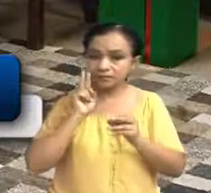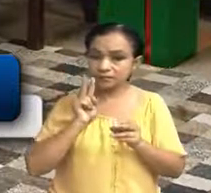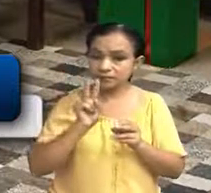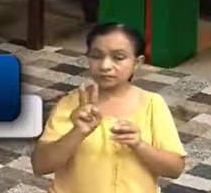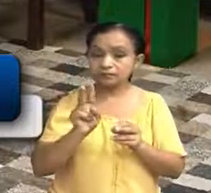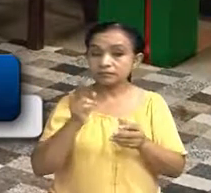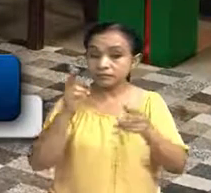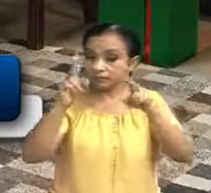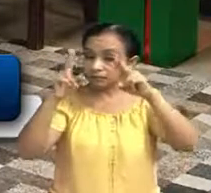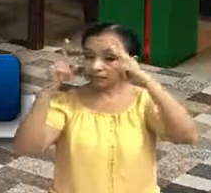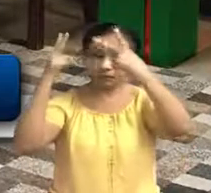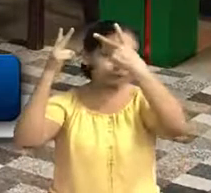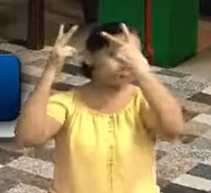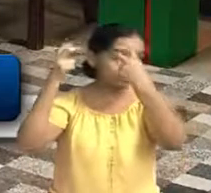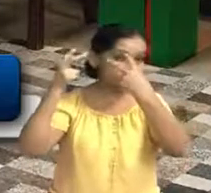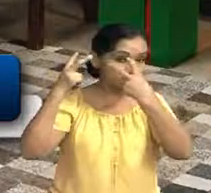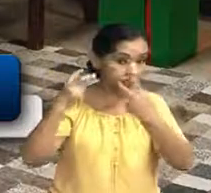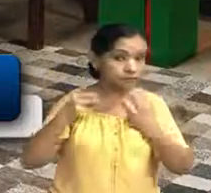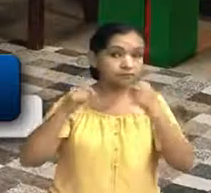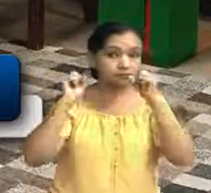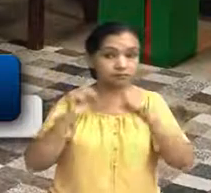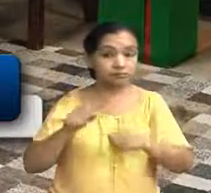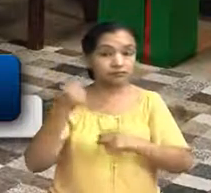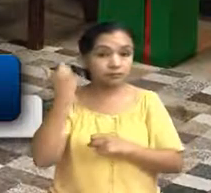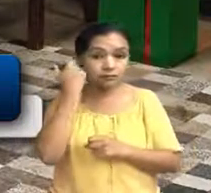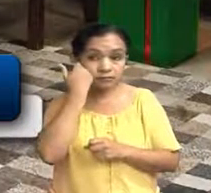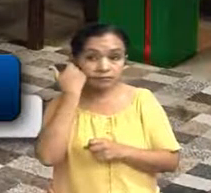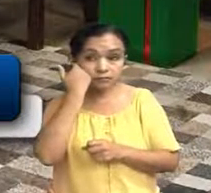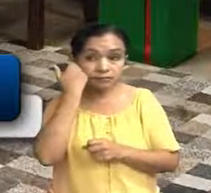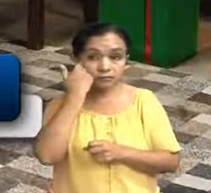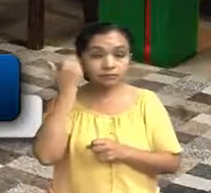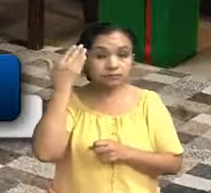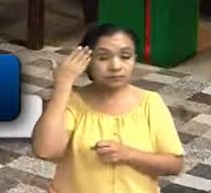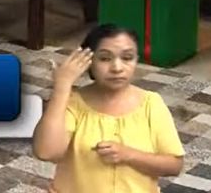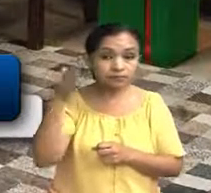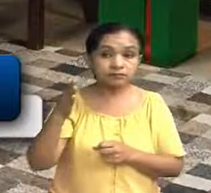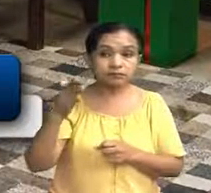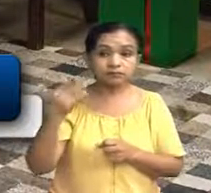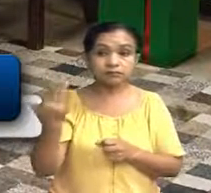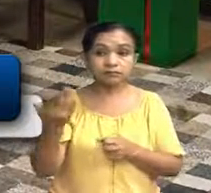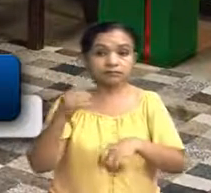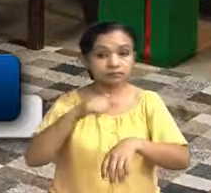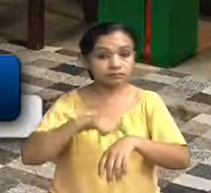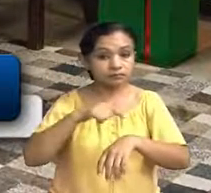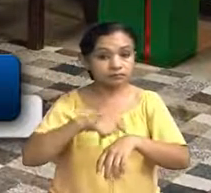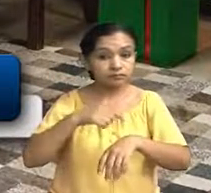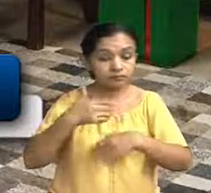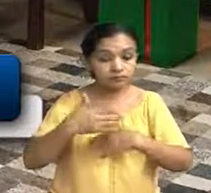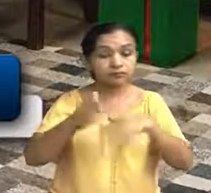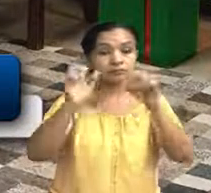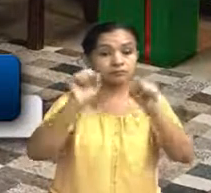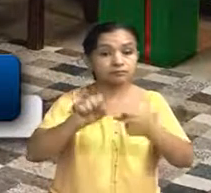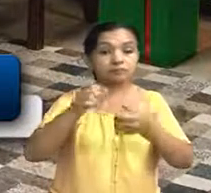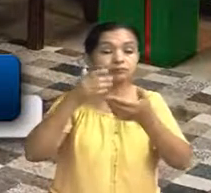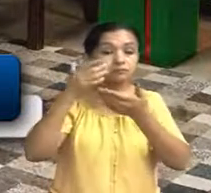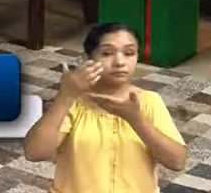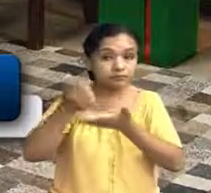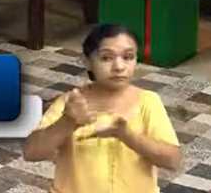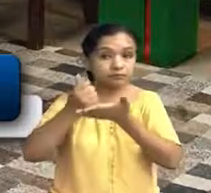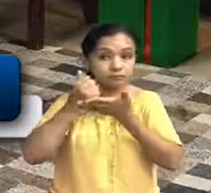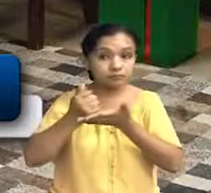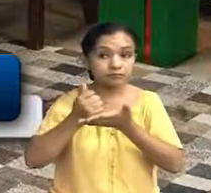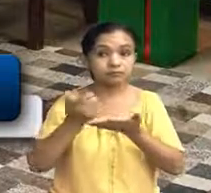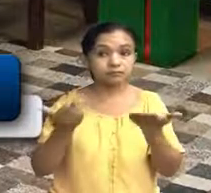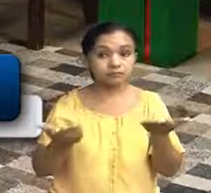todavía puede incidir esta enfermedad y saber cuánto tiempo podemos hacer el tratamiento. Esto se puede